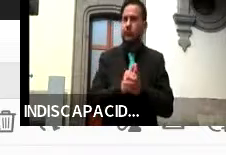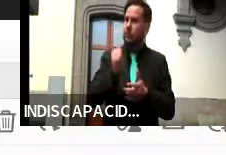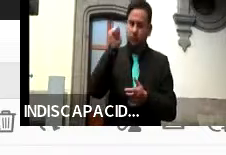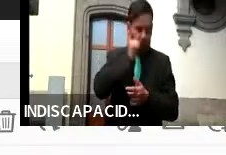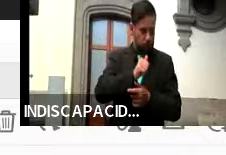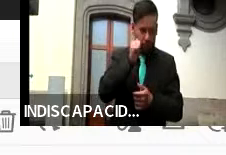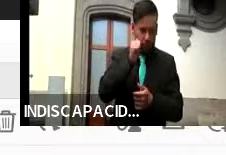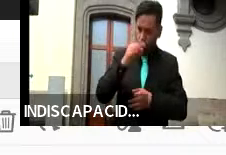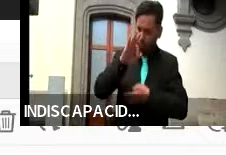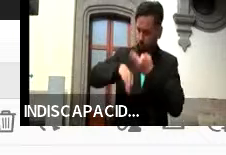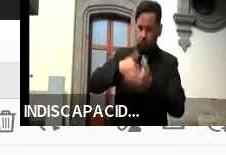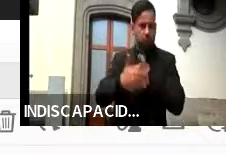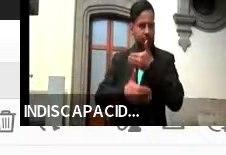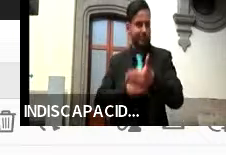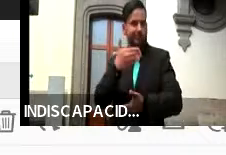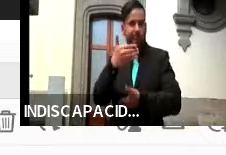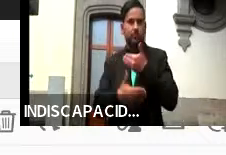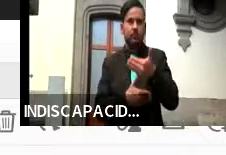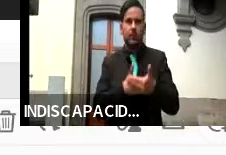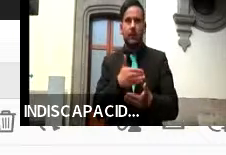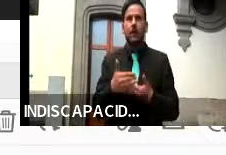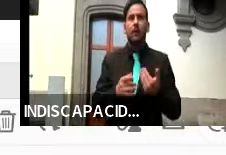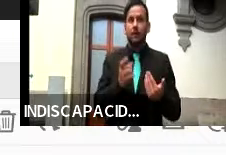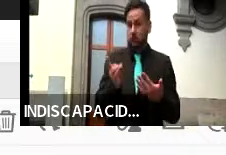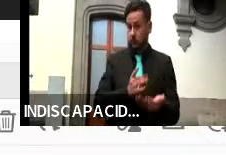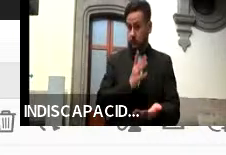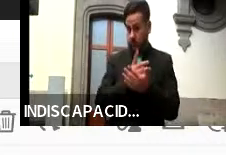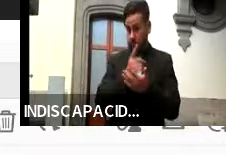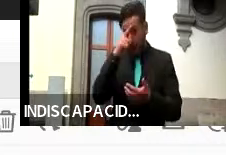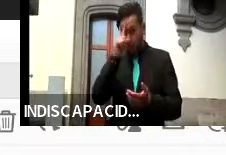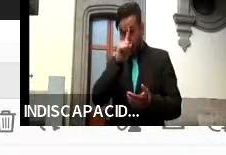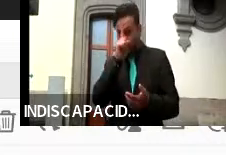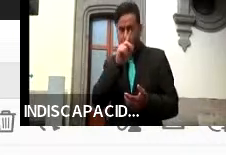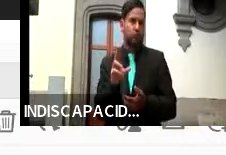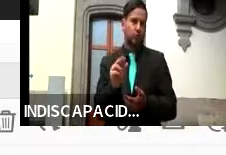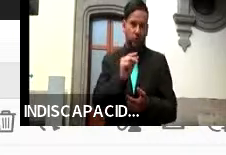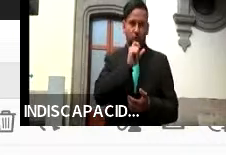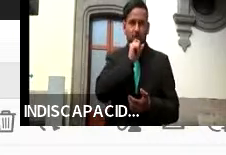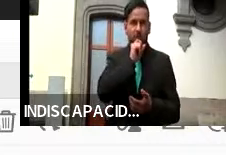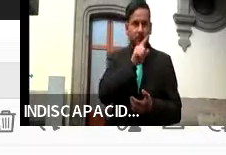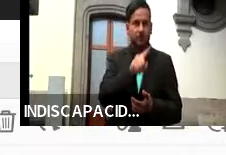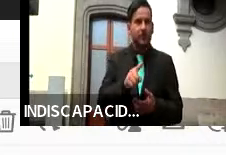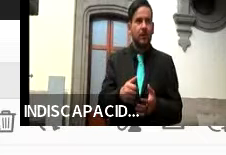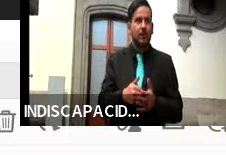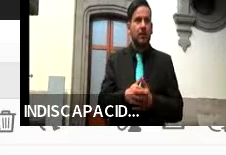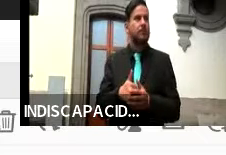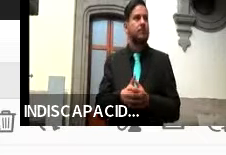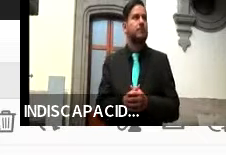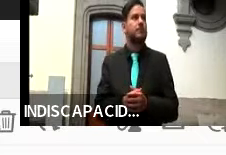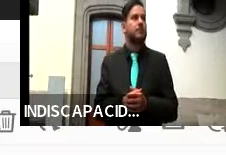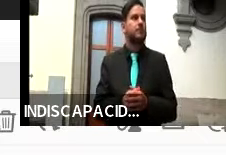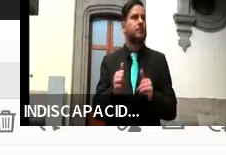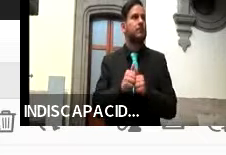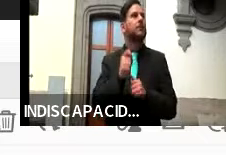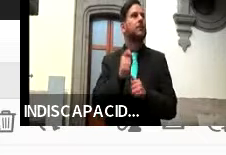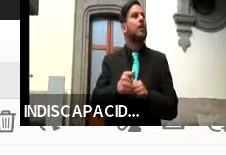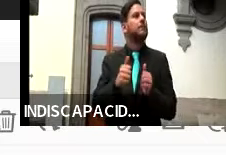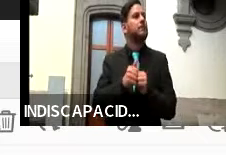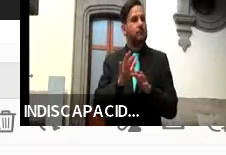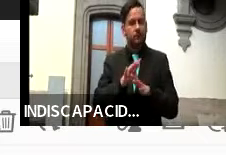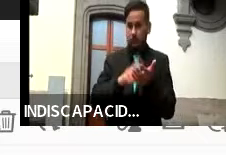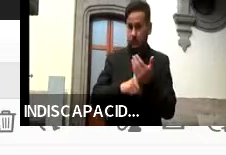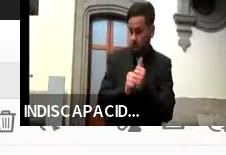proceso. Y no solamente en procesos de consulta o espacios de consulta, sino en los momentos de decisión y